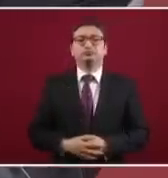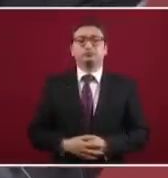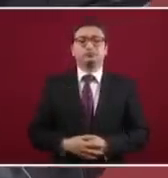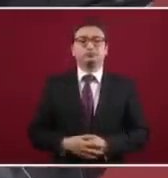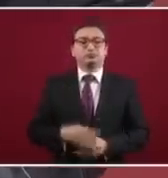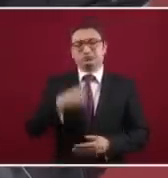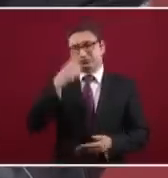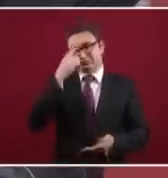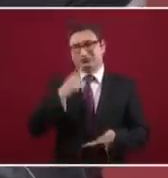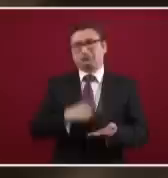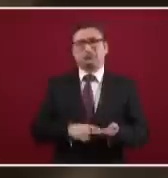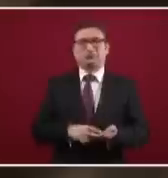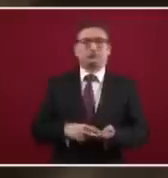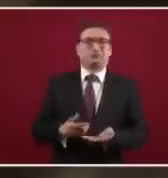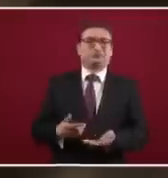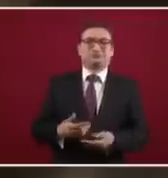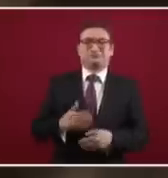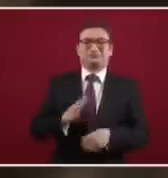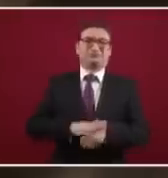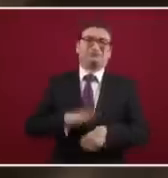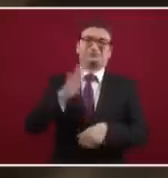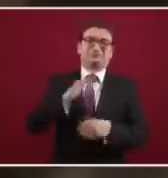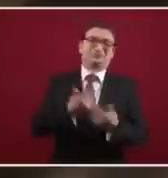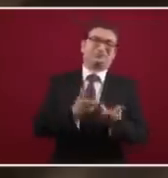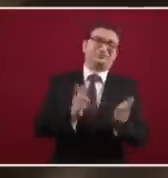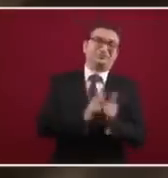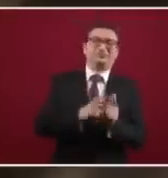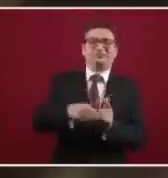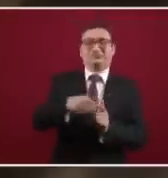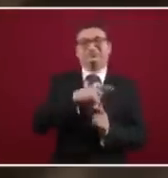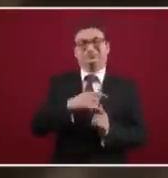sobre todo por los conservadores,